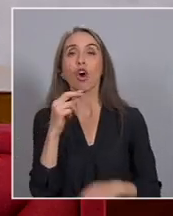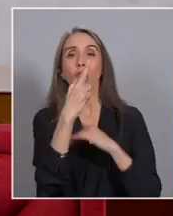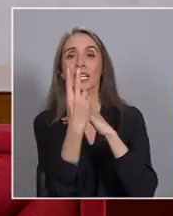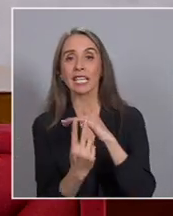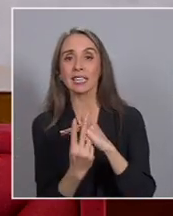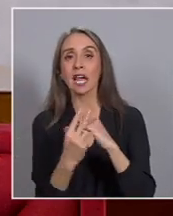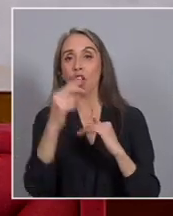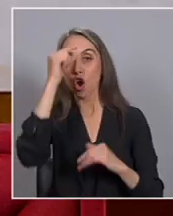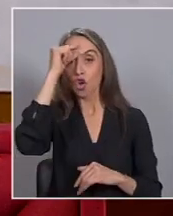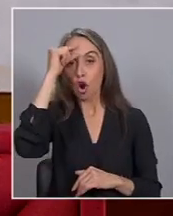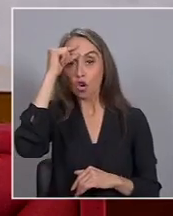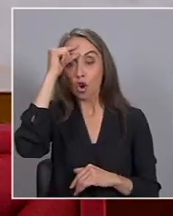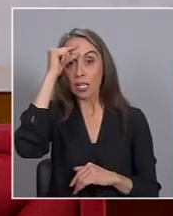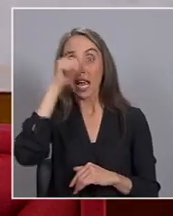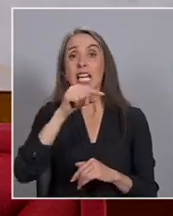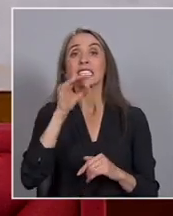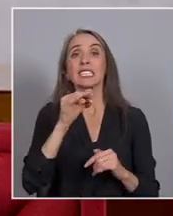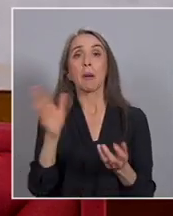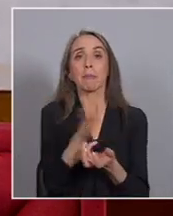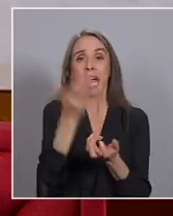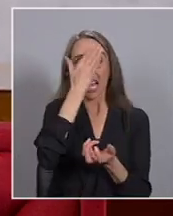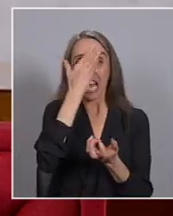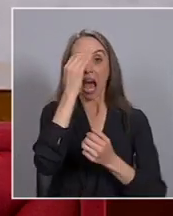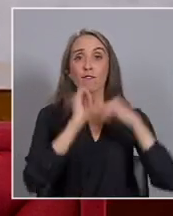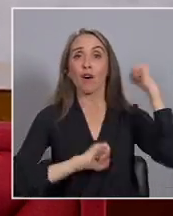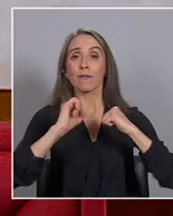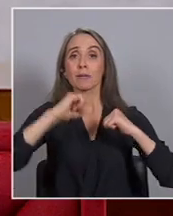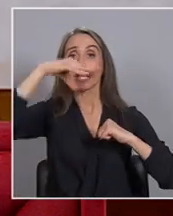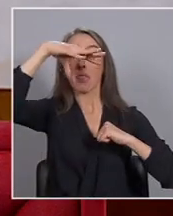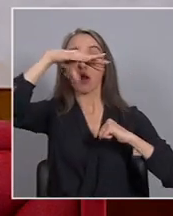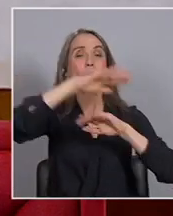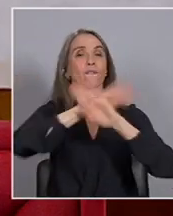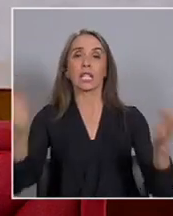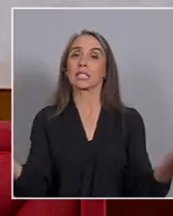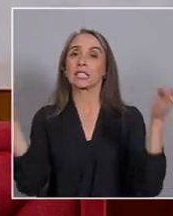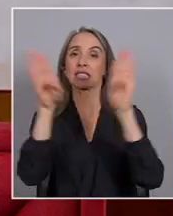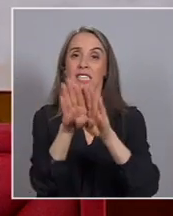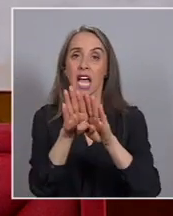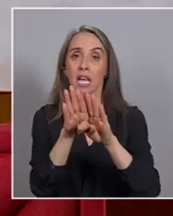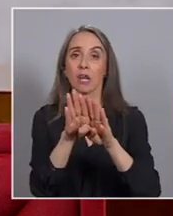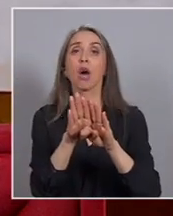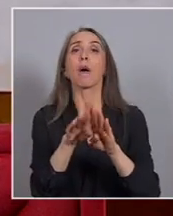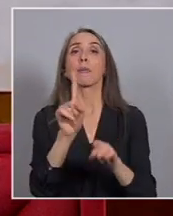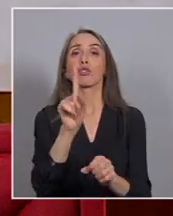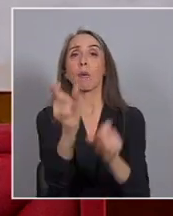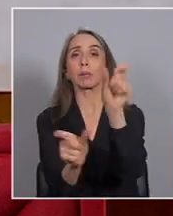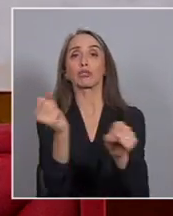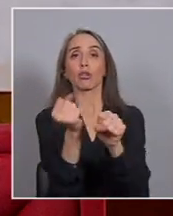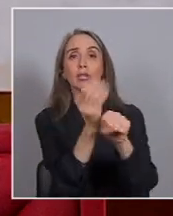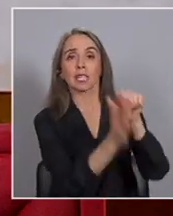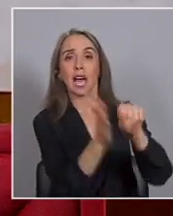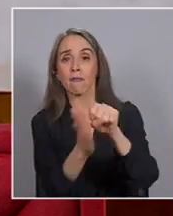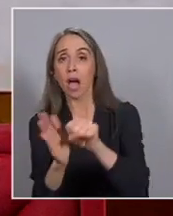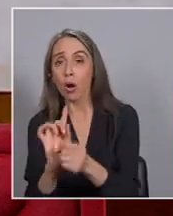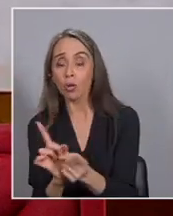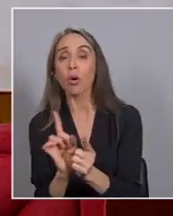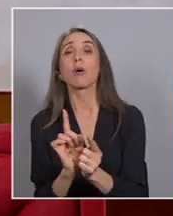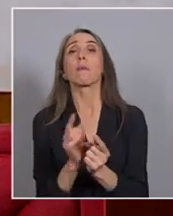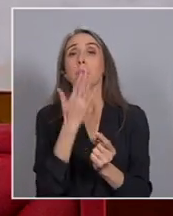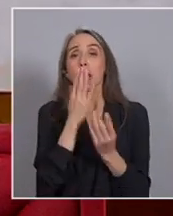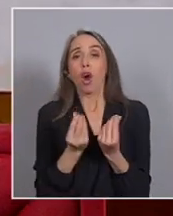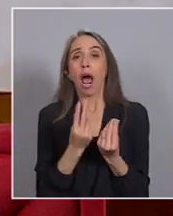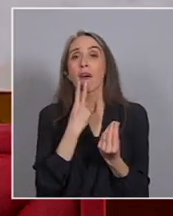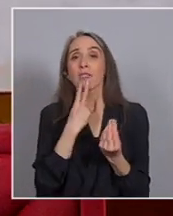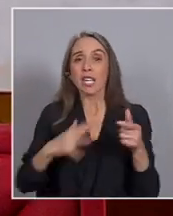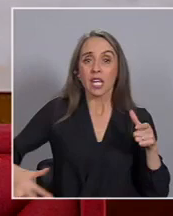Quintero o Coronel puedan cerrar de una vez por todas sus termoeléctricas sin perder fuentes de trabajo y mejorar su calidad de vida,